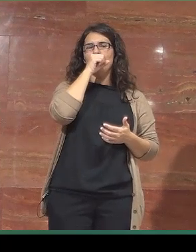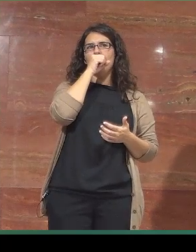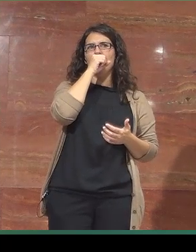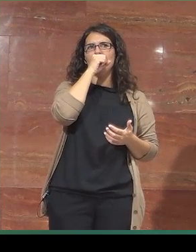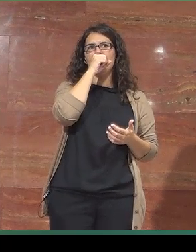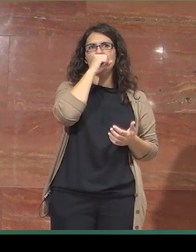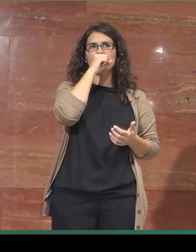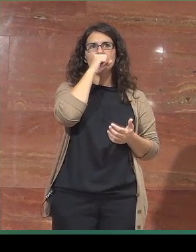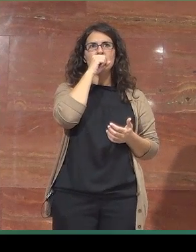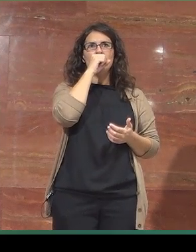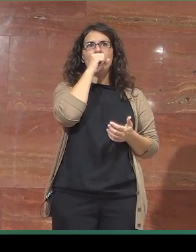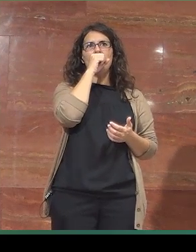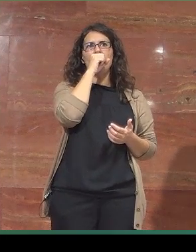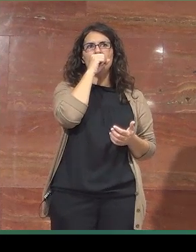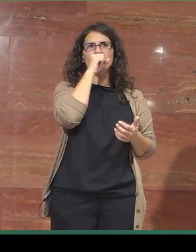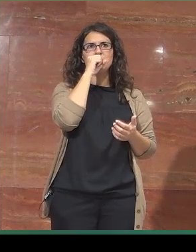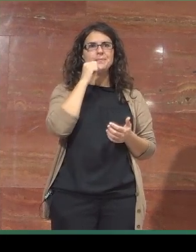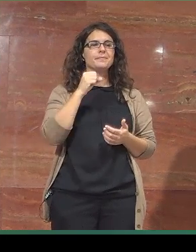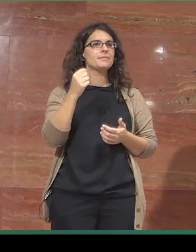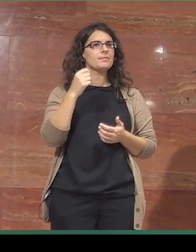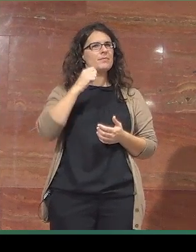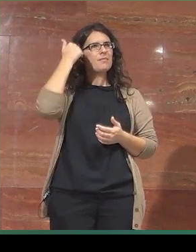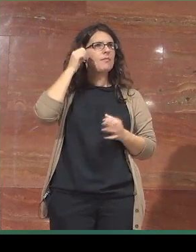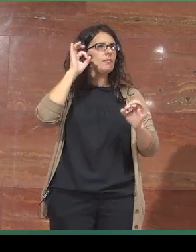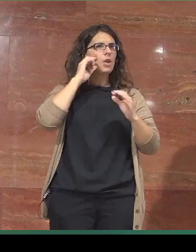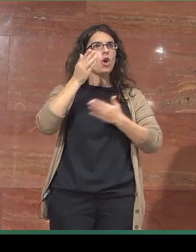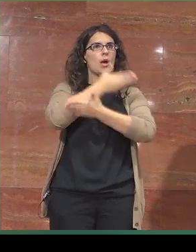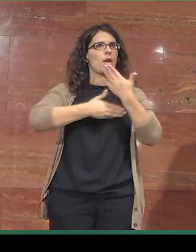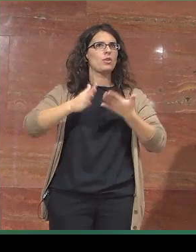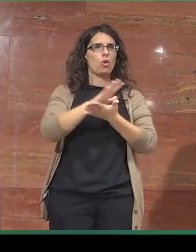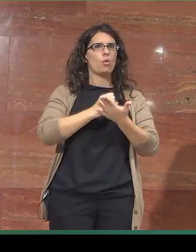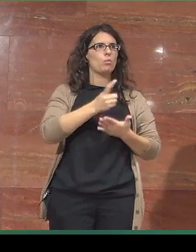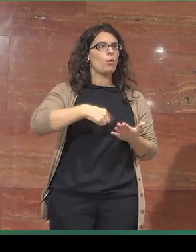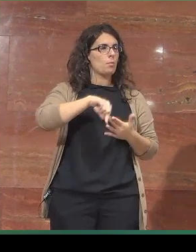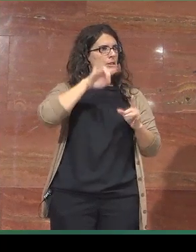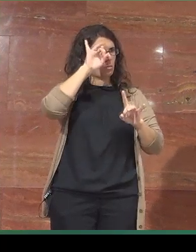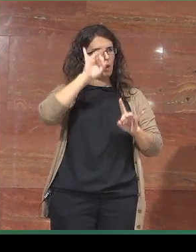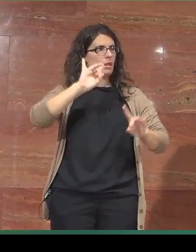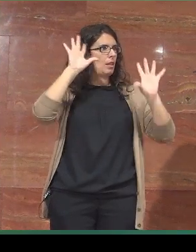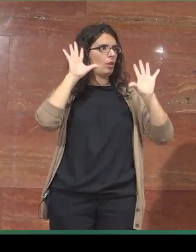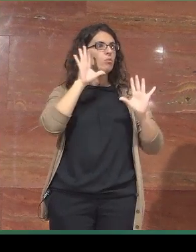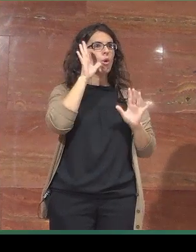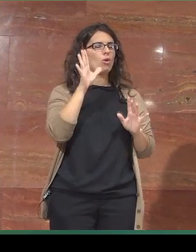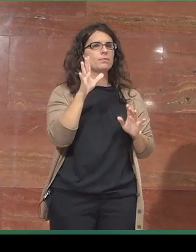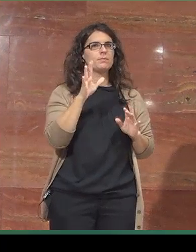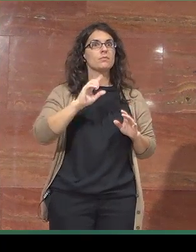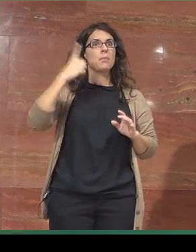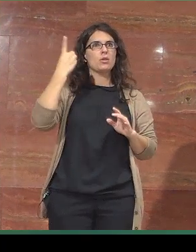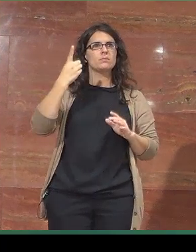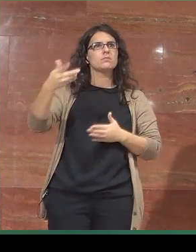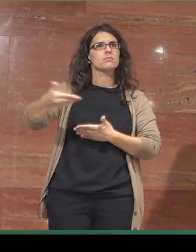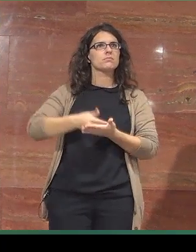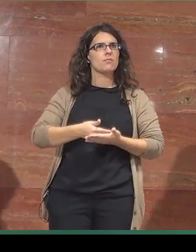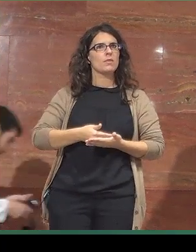Ha habido una intención de colaboración por parte de todo el mundo que a mí me ha sorprendido. Ha sido la primera llamada ofreciendo participar en